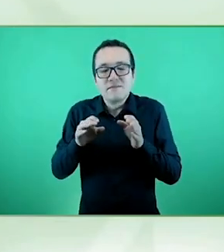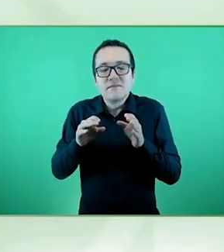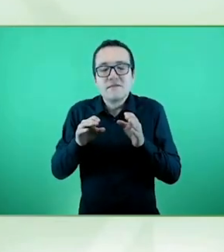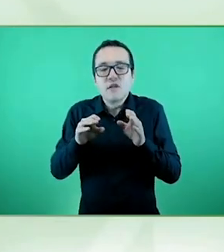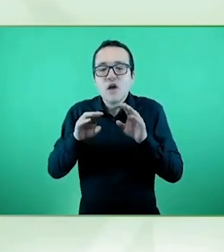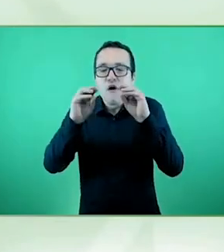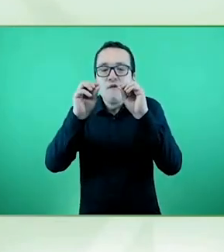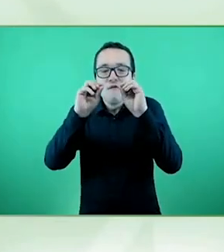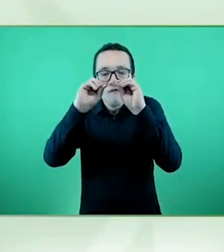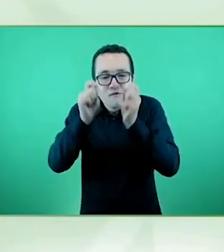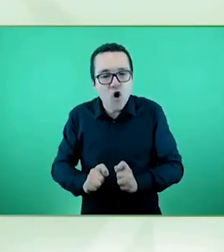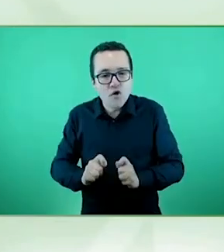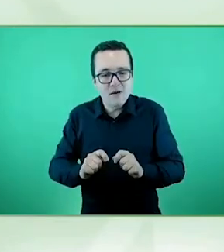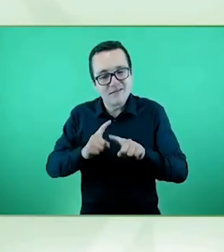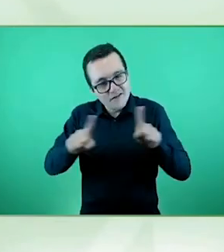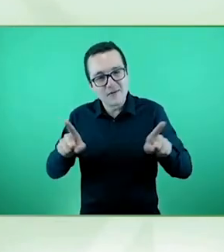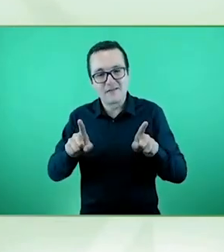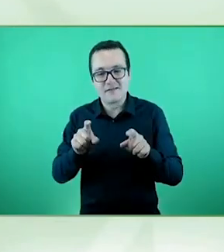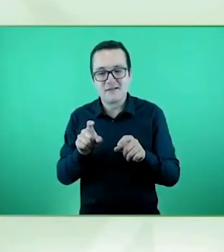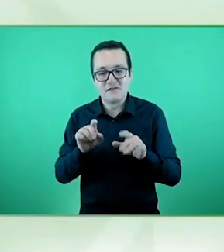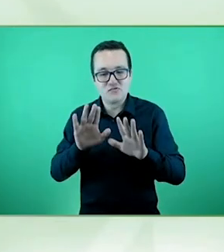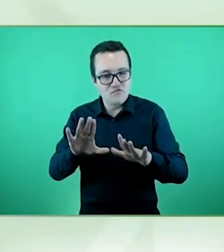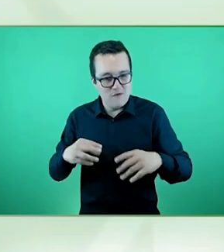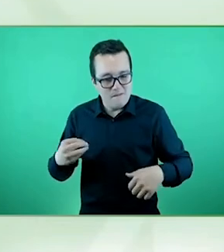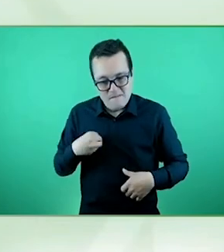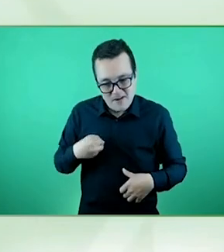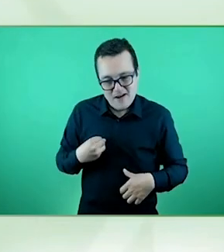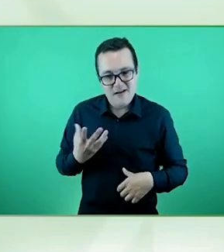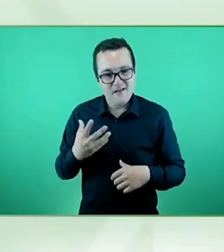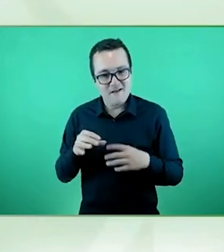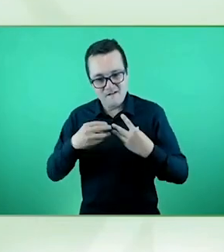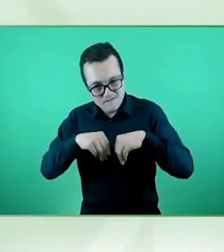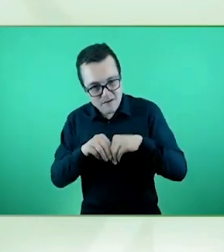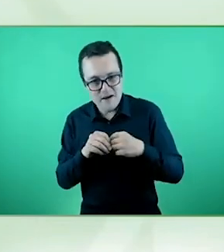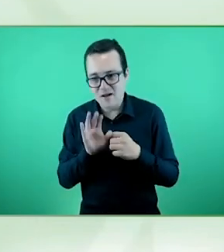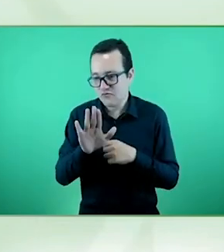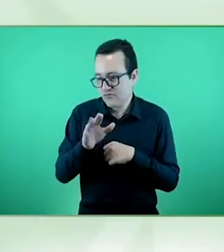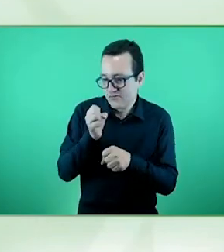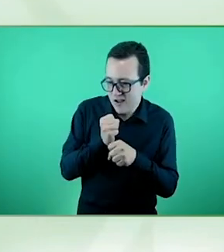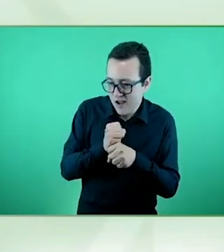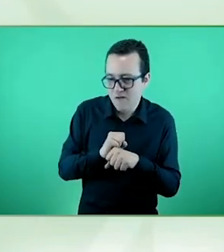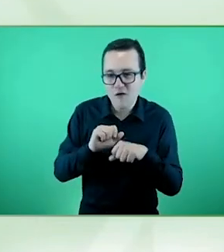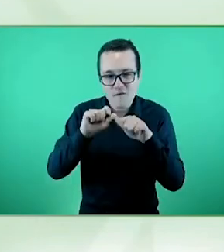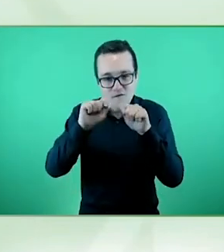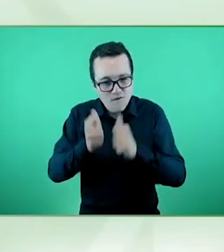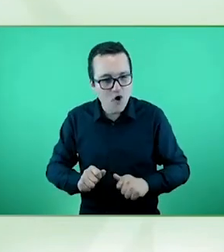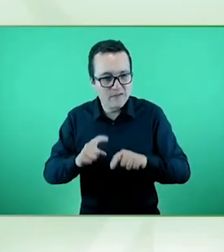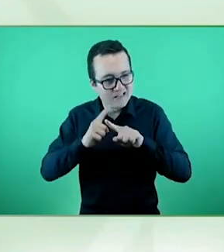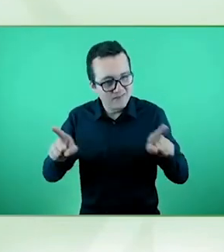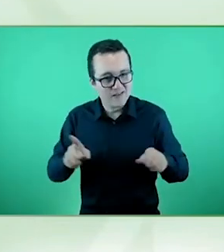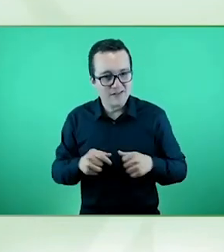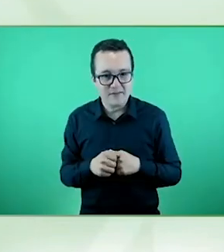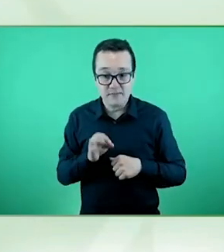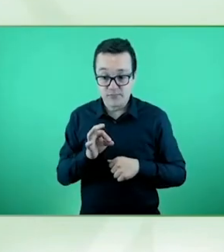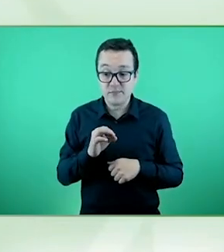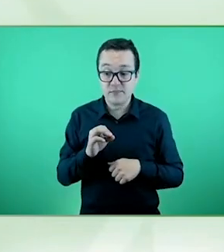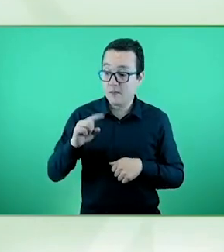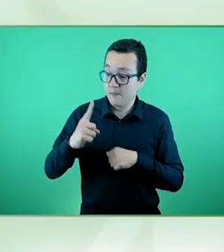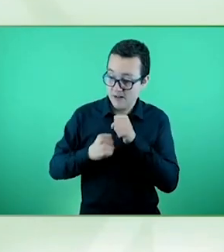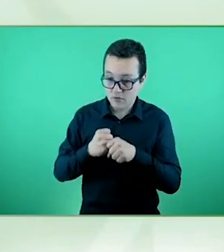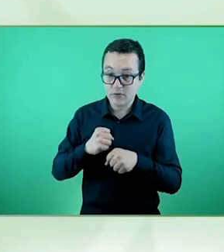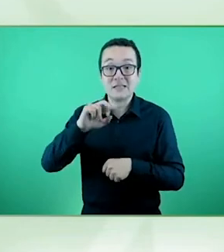Actualmente, en el segundo año del proyecto, se habilitaron huertos en las casas de estos jóvenes y sus cuidadoras que